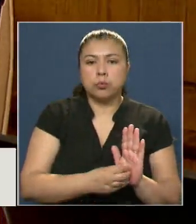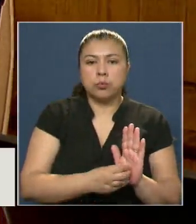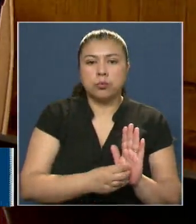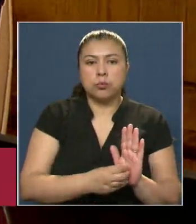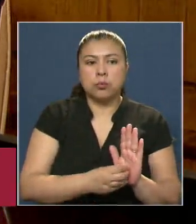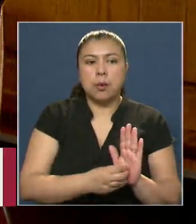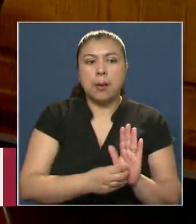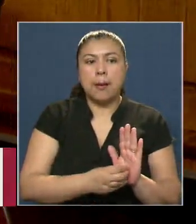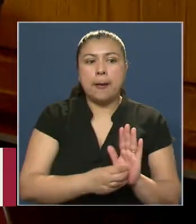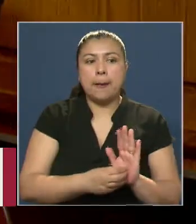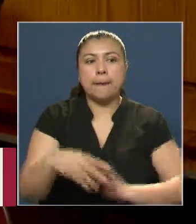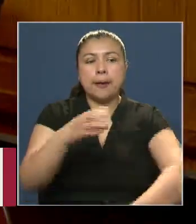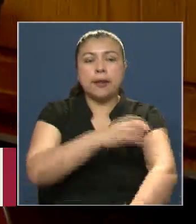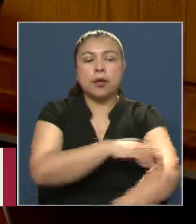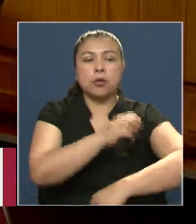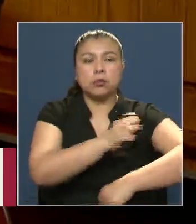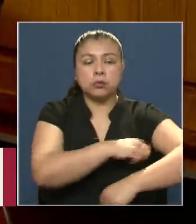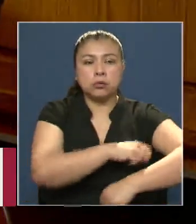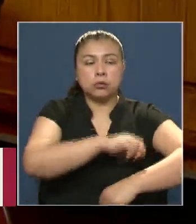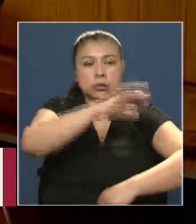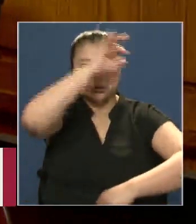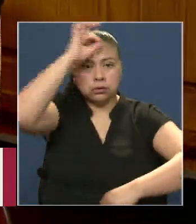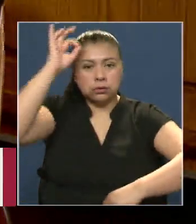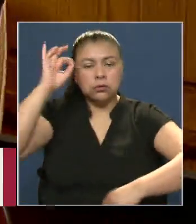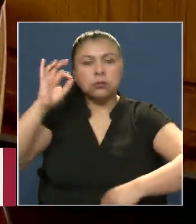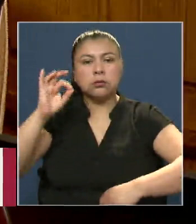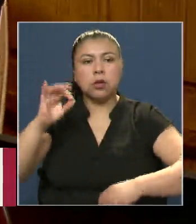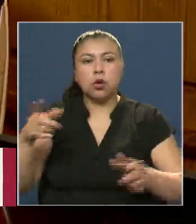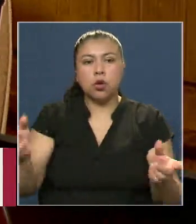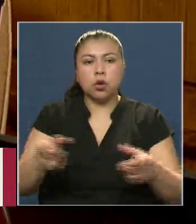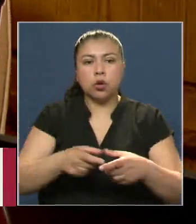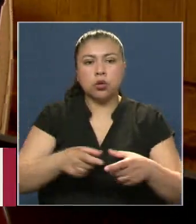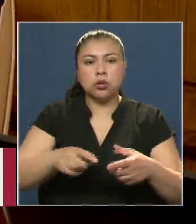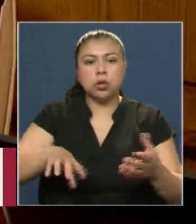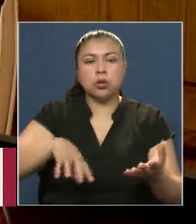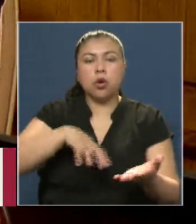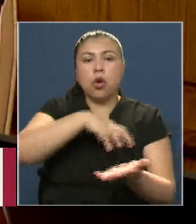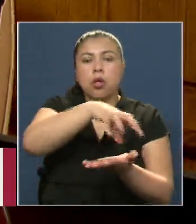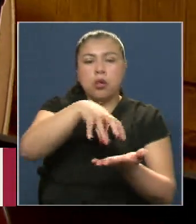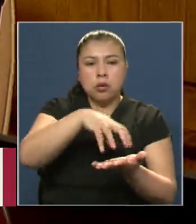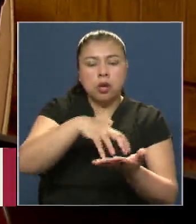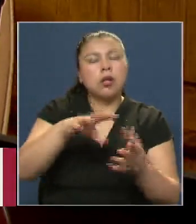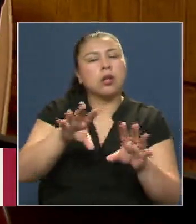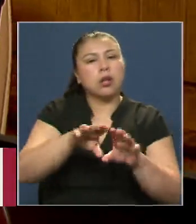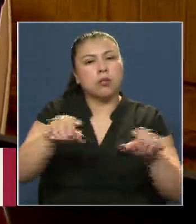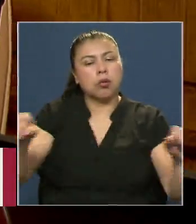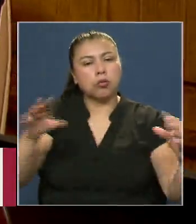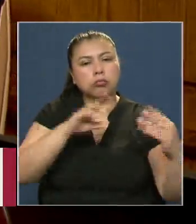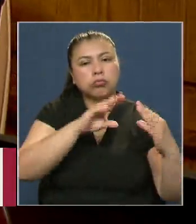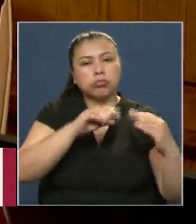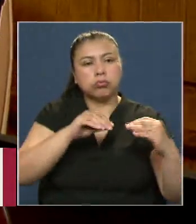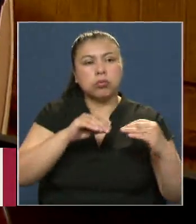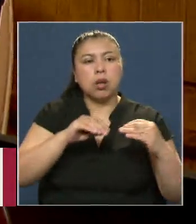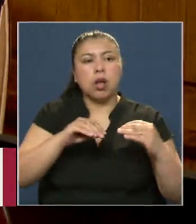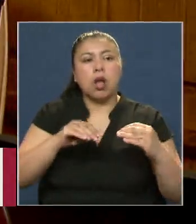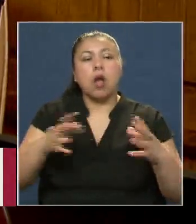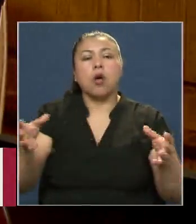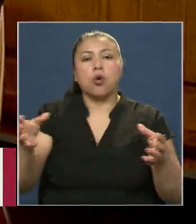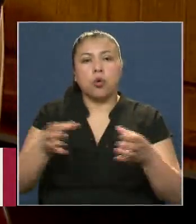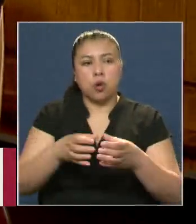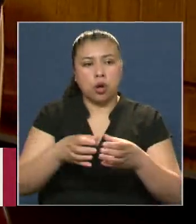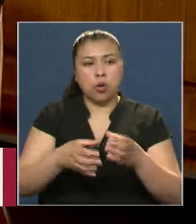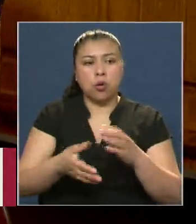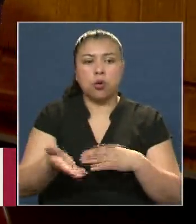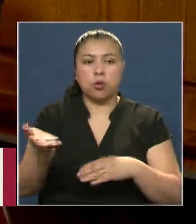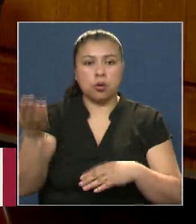para la Araucanía finalmente el tema de los consejos de pueblo. Es un compromiso que habíamos asumido con la bancada transversal, así es que me parece